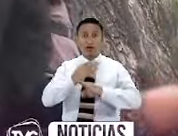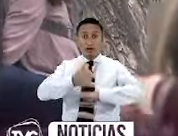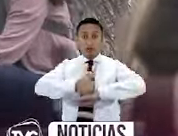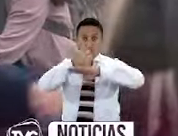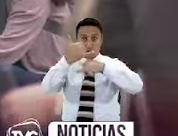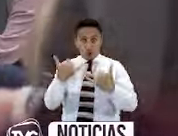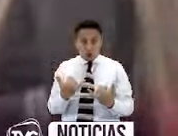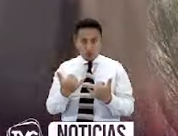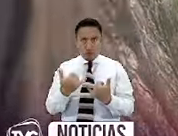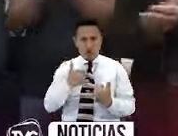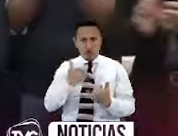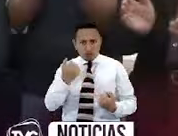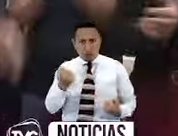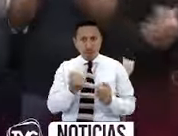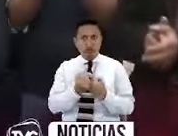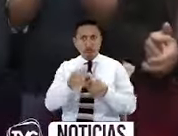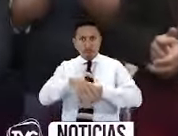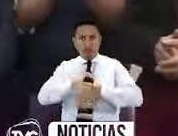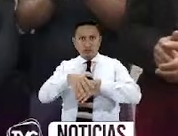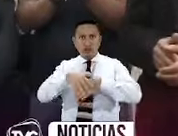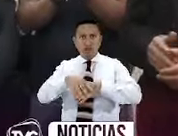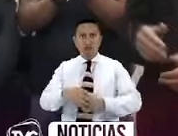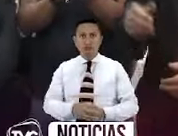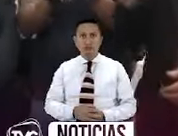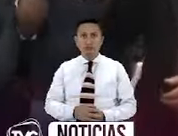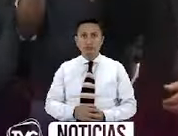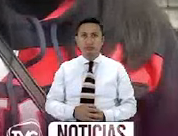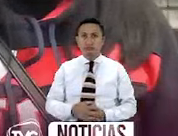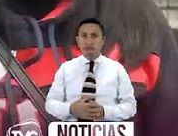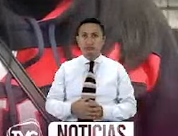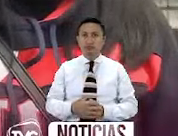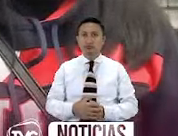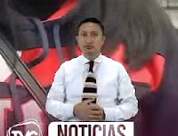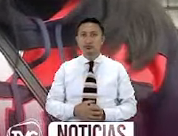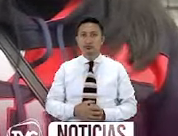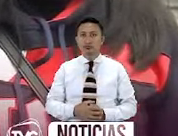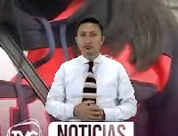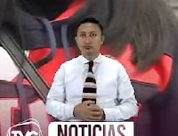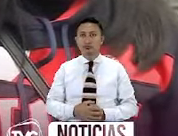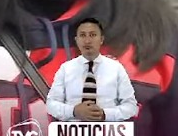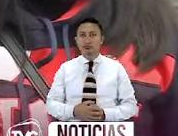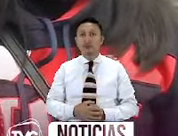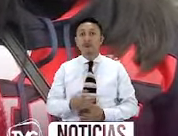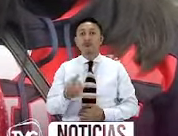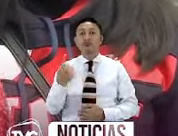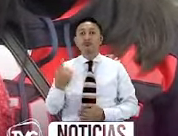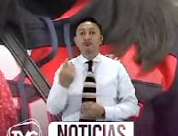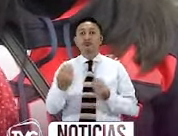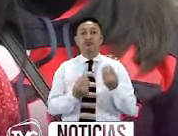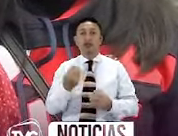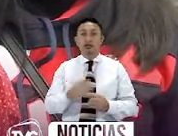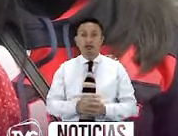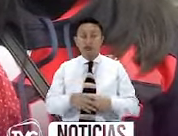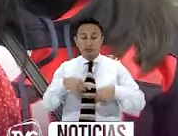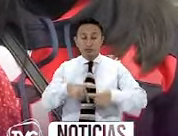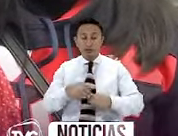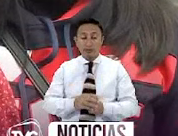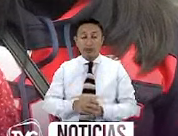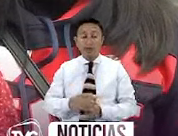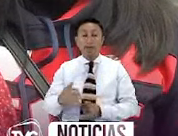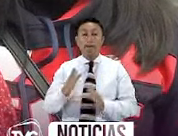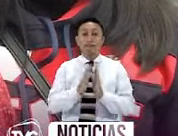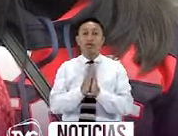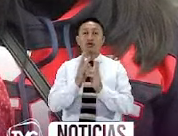que, de acuerdo a ellos, fueron electas de manera transparente. Las primeras acciones es presentar una acción de